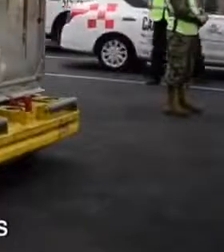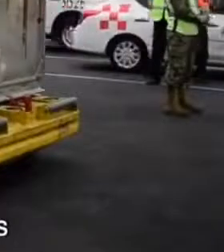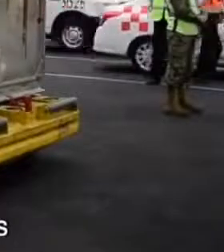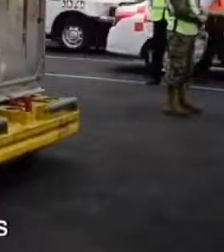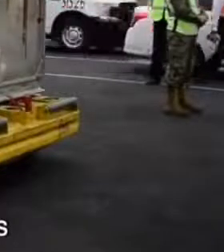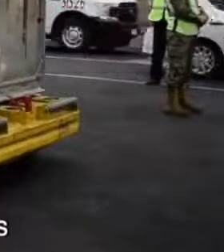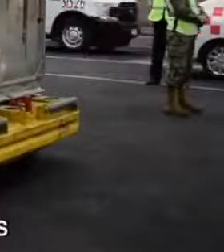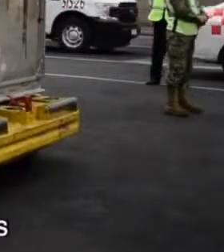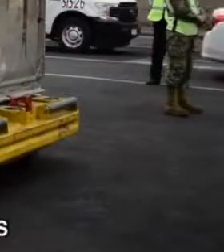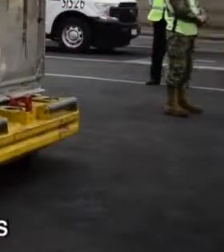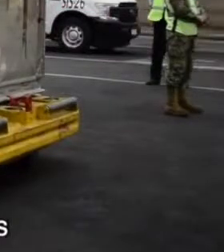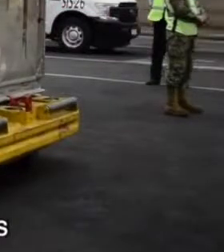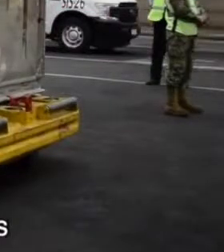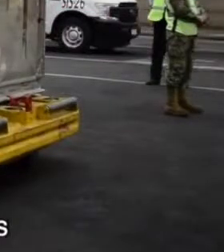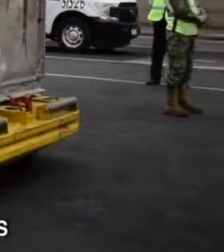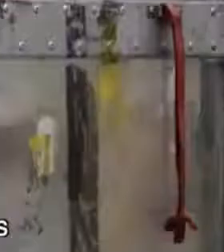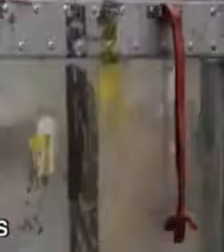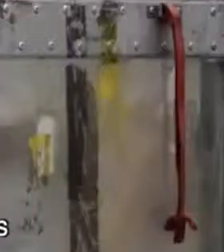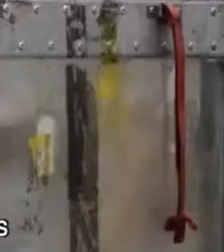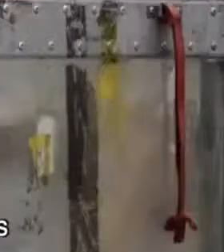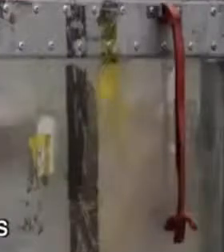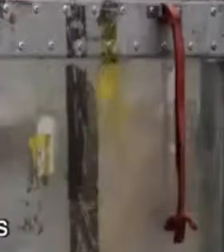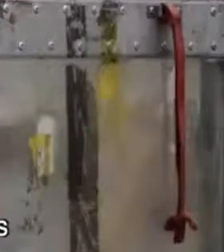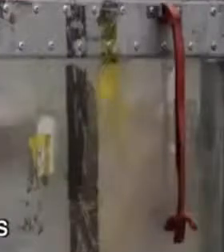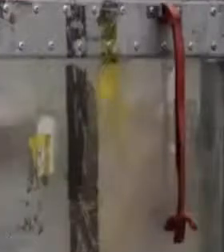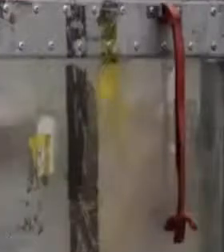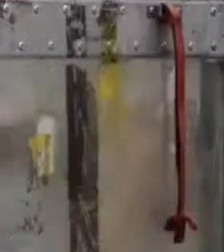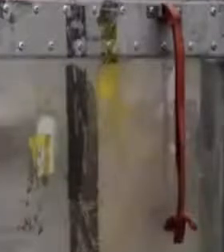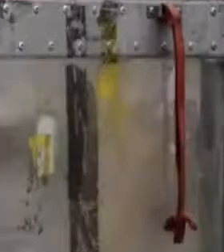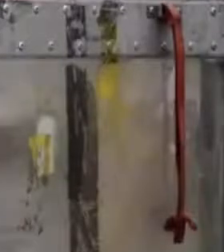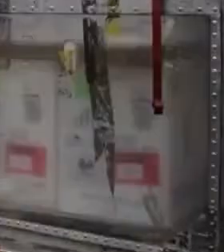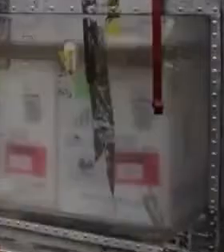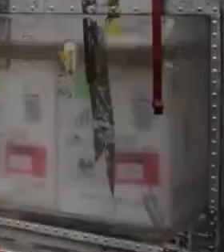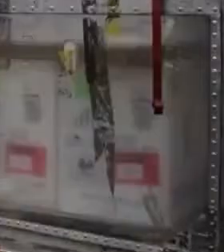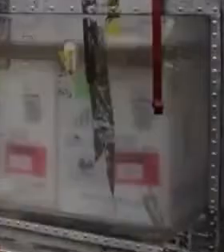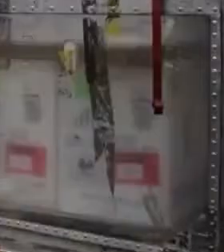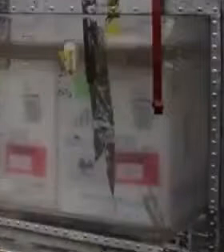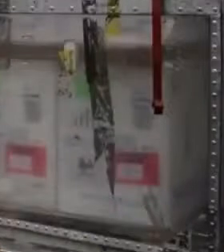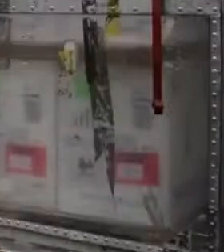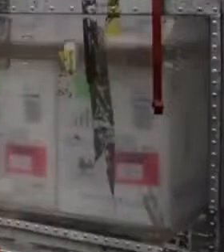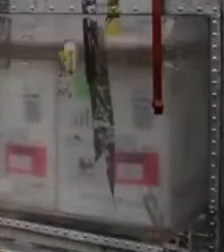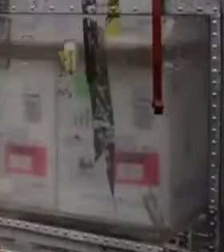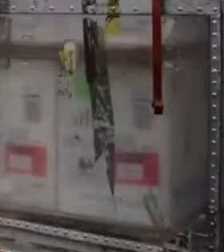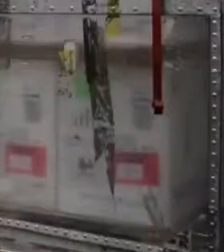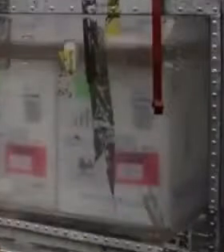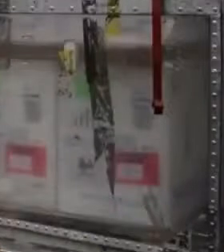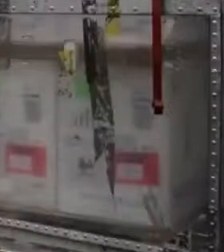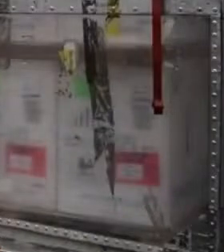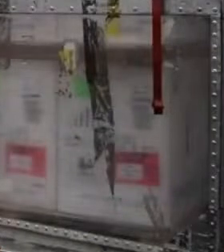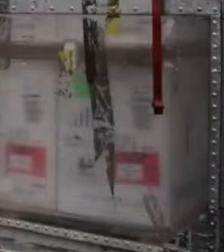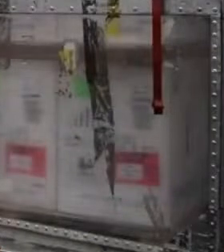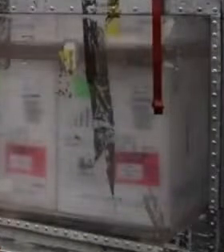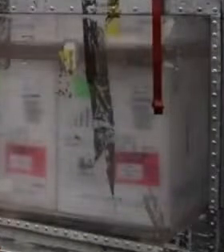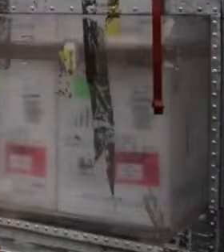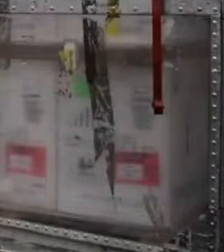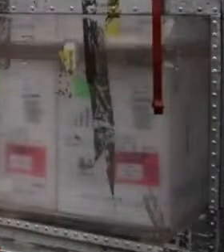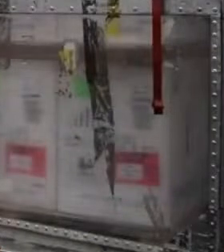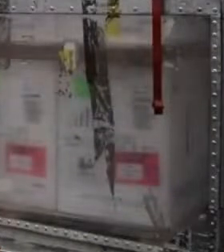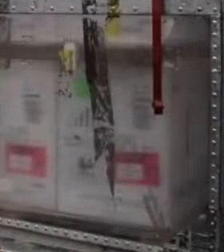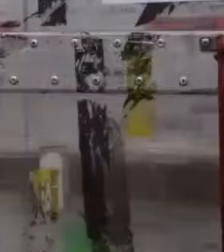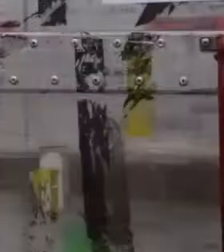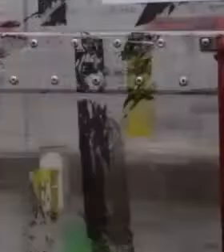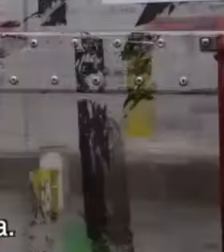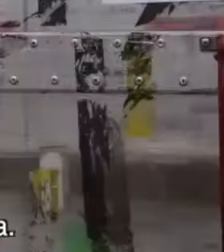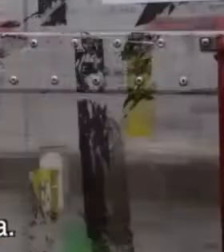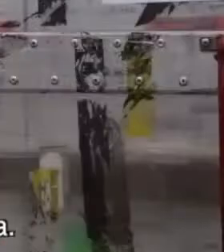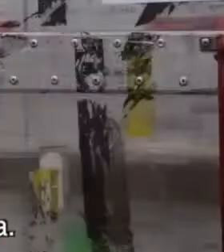14.222.950 vacunas envasadas de Pfizer-BioNTech, AstraZeneca, Sinovac, CanSino Biologics y Sputnik V del Centro Nacional